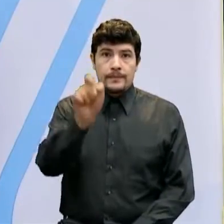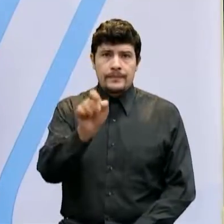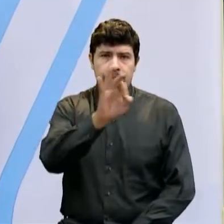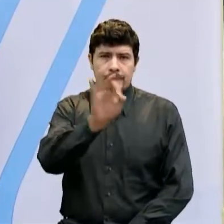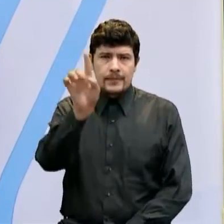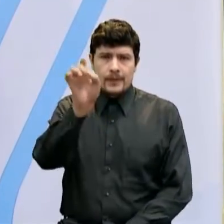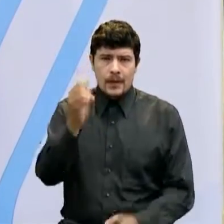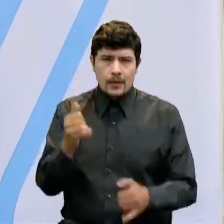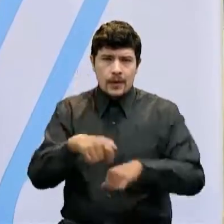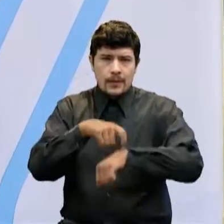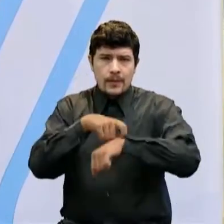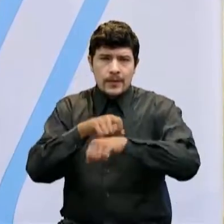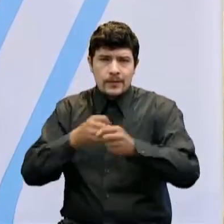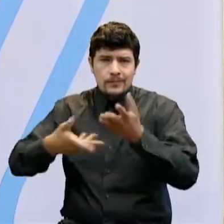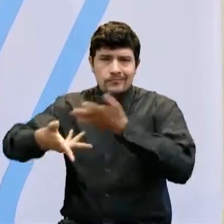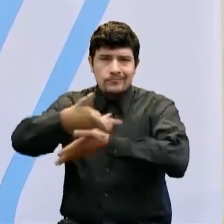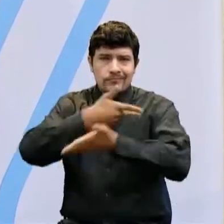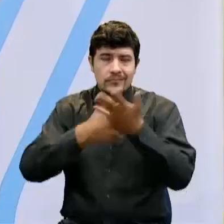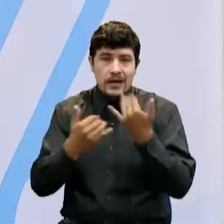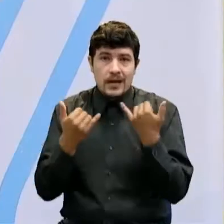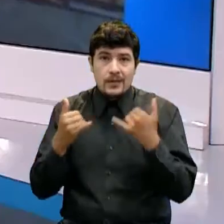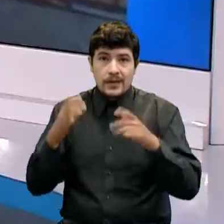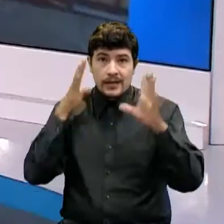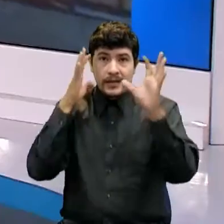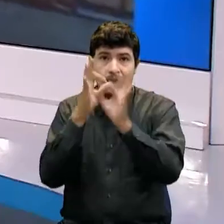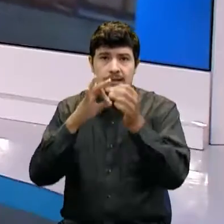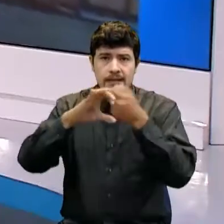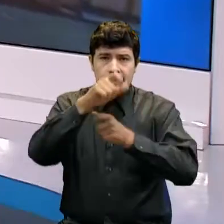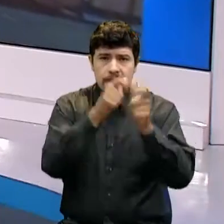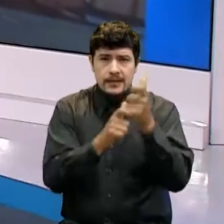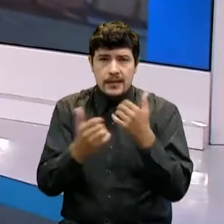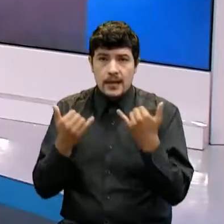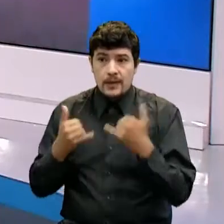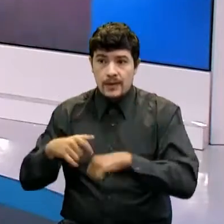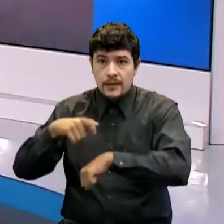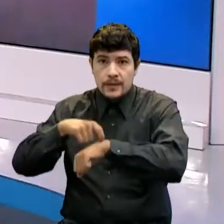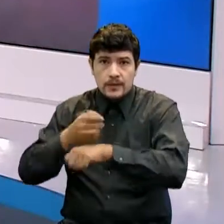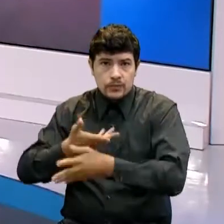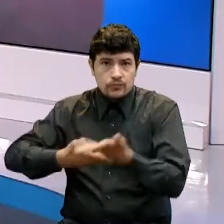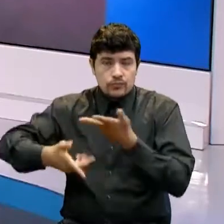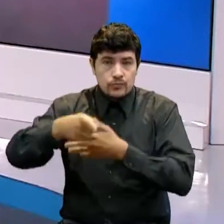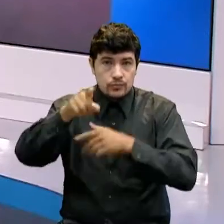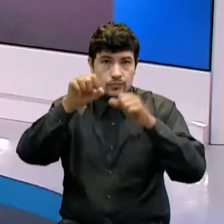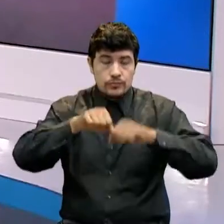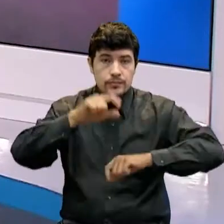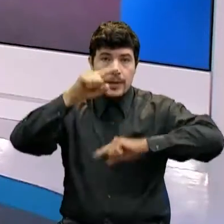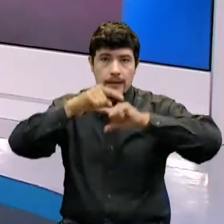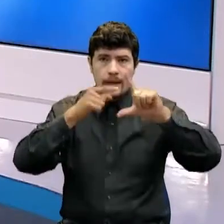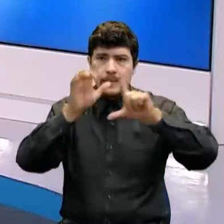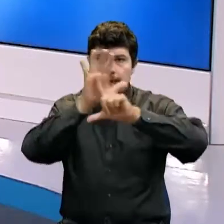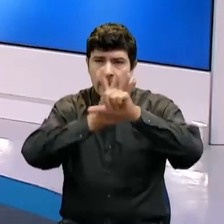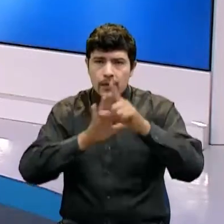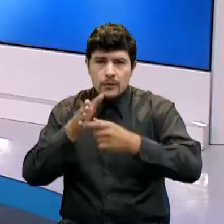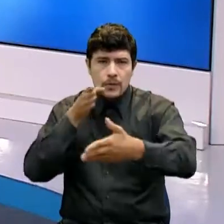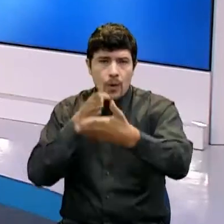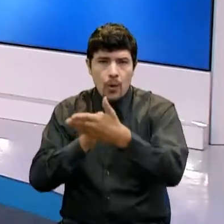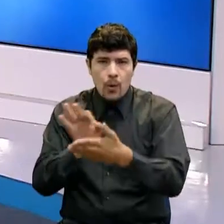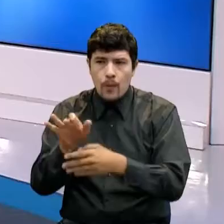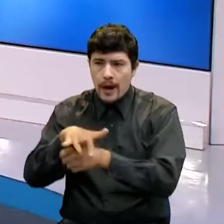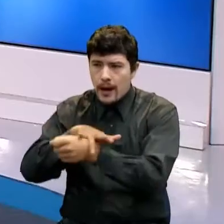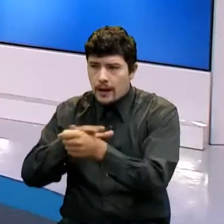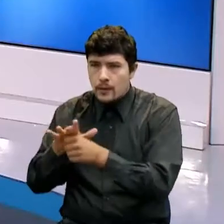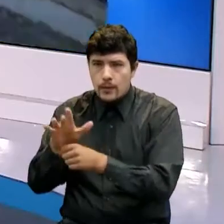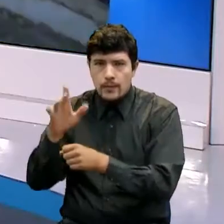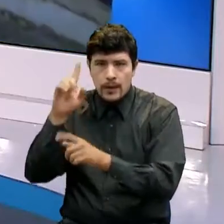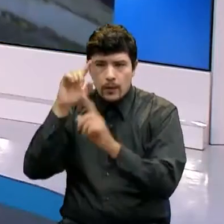1:36 y es momento para el espacio de los televidentes, nuestra sección Lente Ciudadano, el espacio para que usted nos envíe los videos con sus denuncias o preocupaciones de barrios o